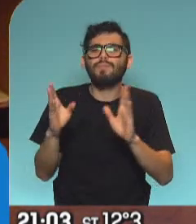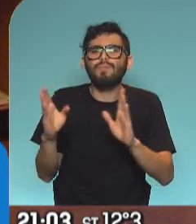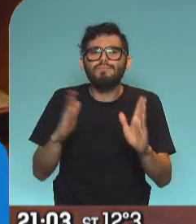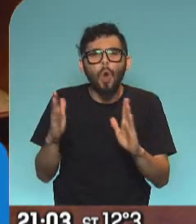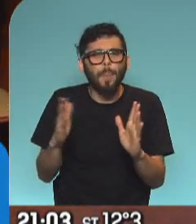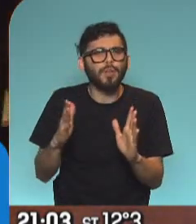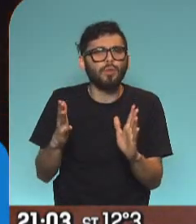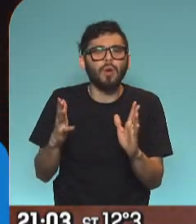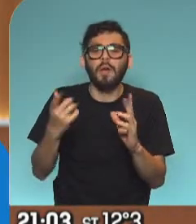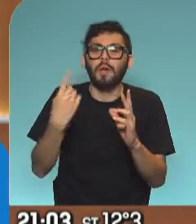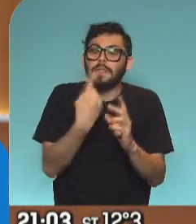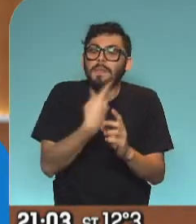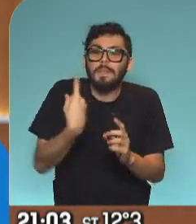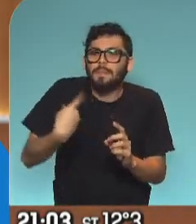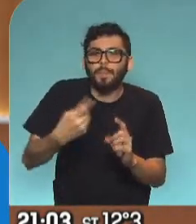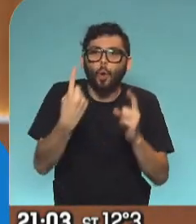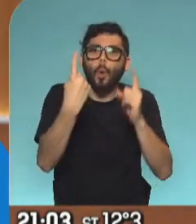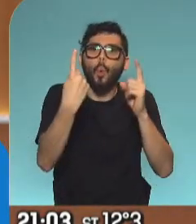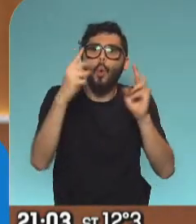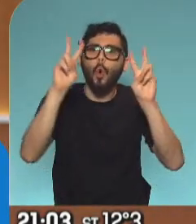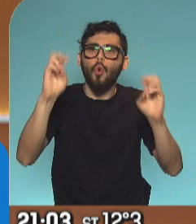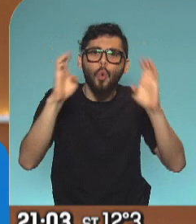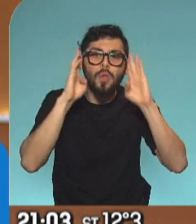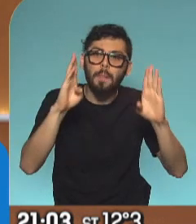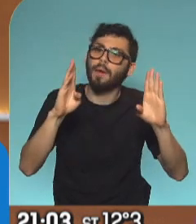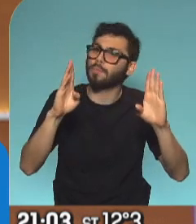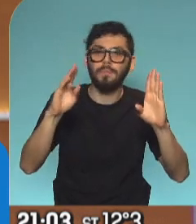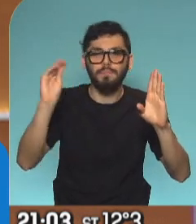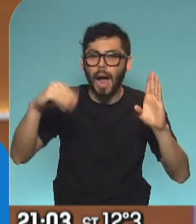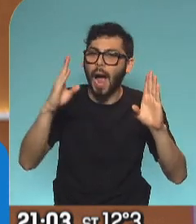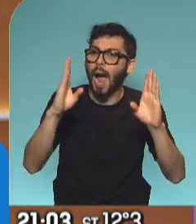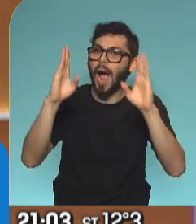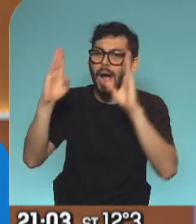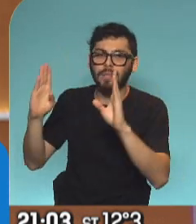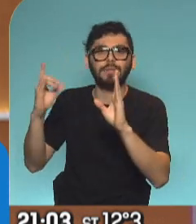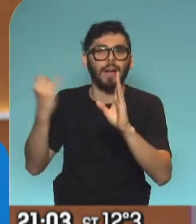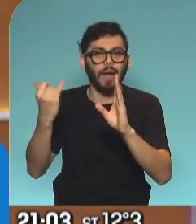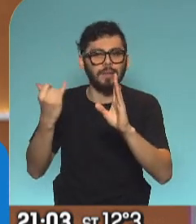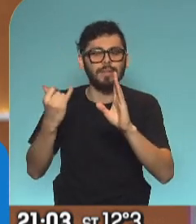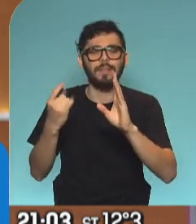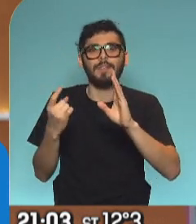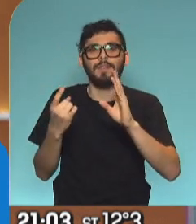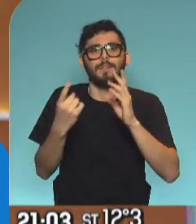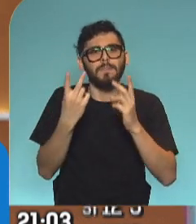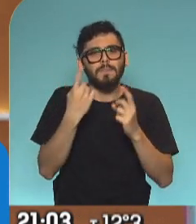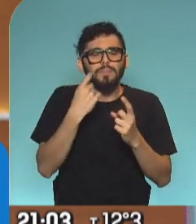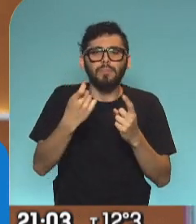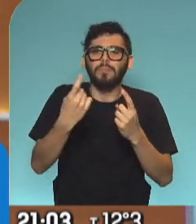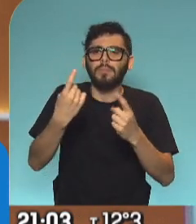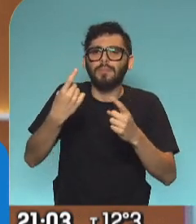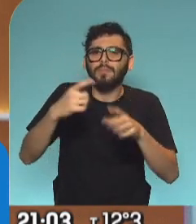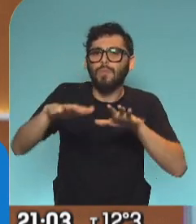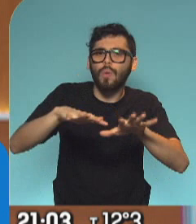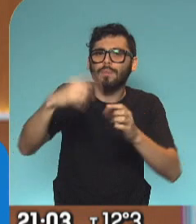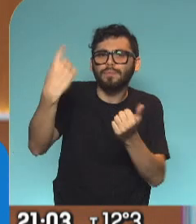había un solo tema en la agenda mediática. Empezamos a entender que había distintas realidades que seguían siendo